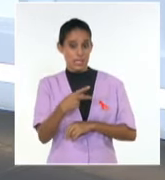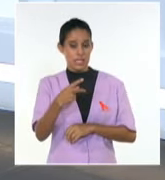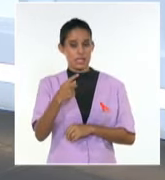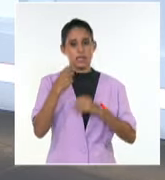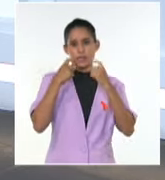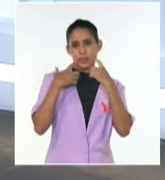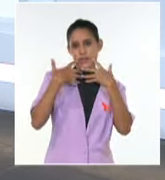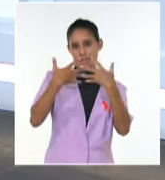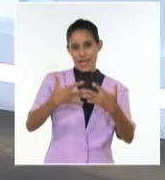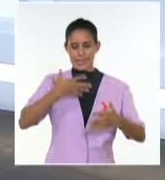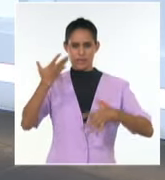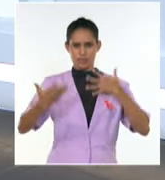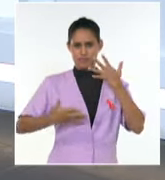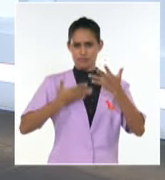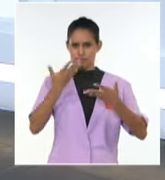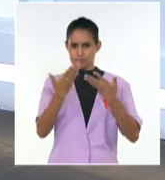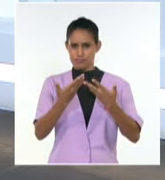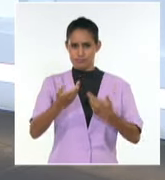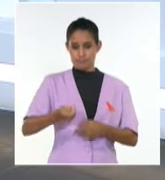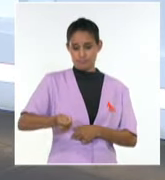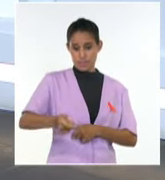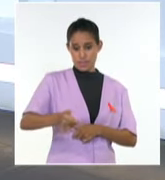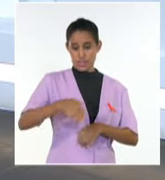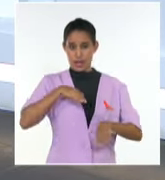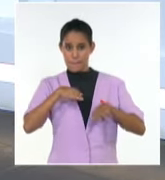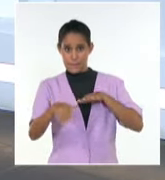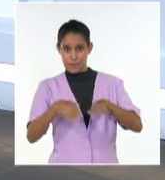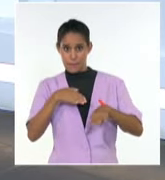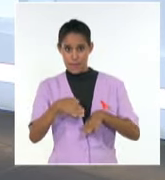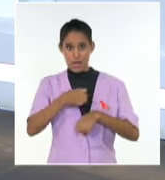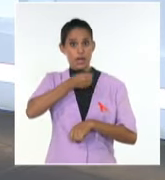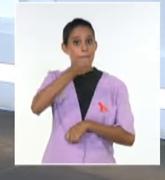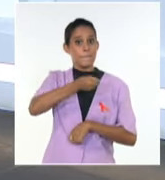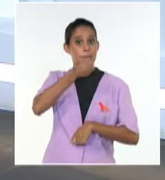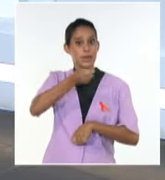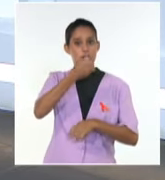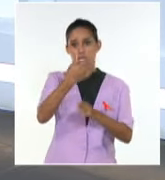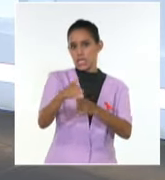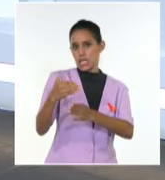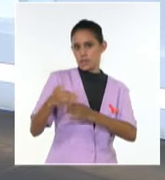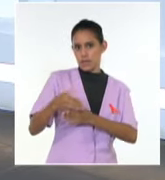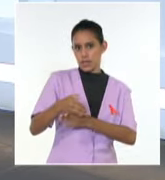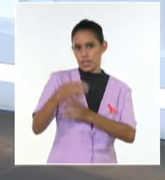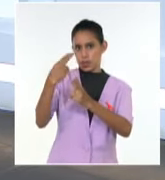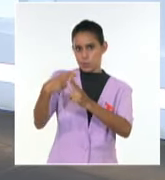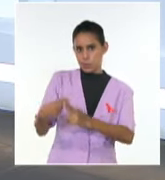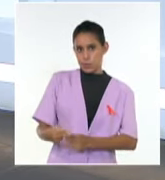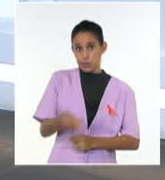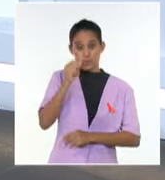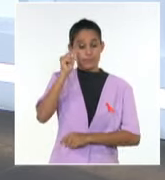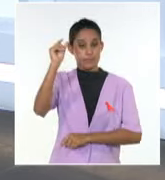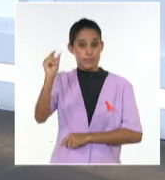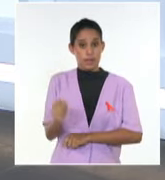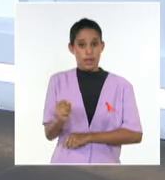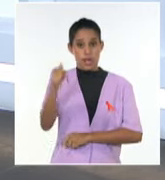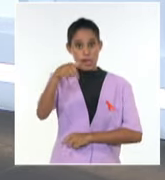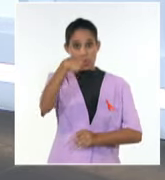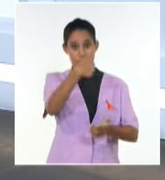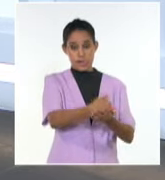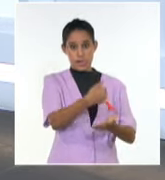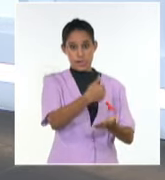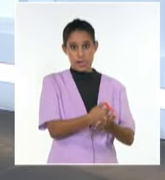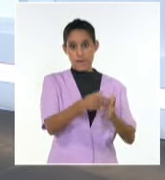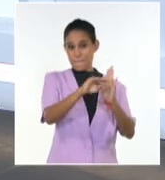verdaderamente olímpico. El centro de prensa acoge a periodistas de diferentes naciones que ya reportan desde allí, y las medidas de